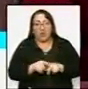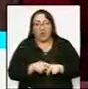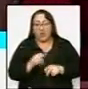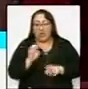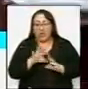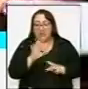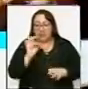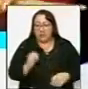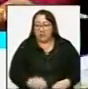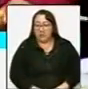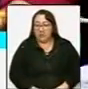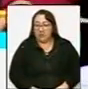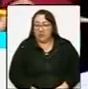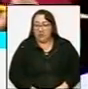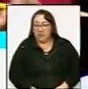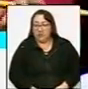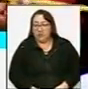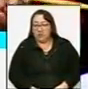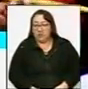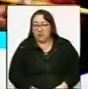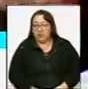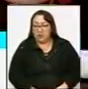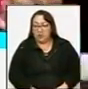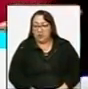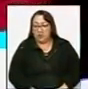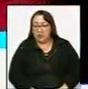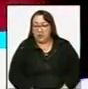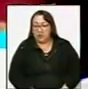Ya. Continuamos, por favor.